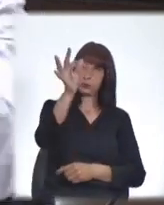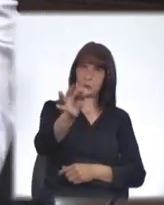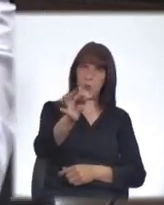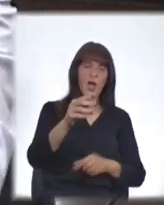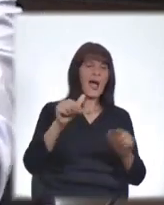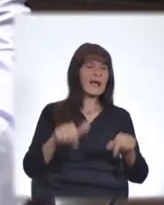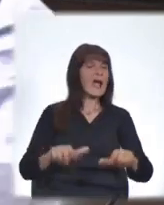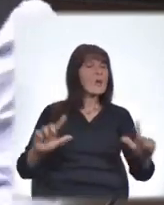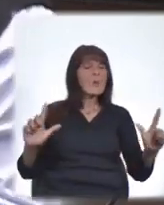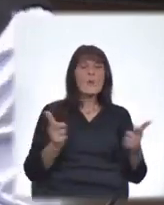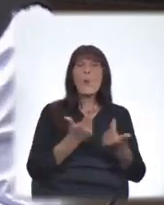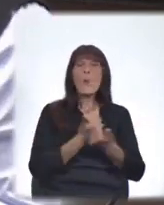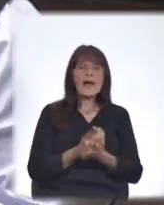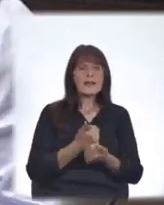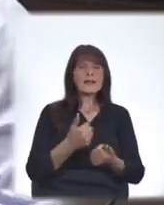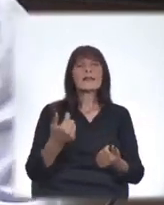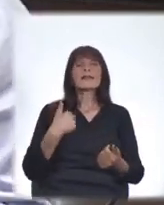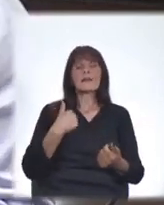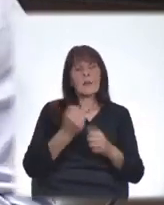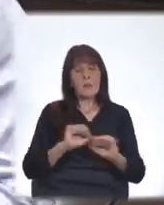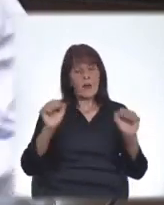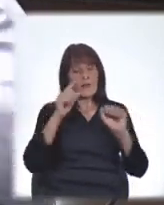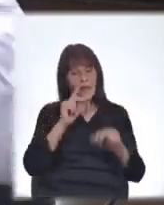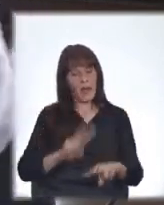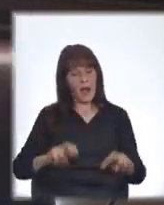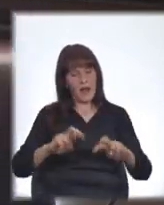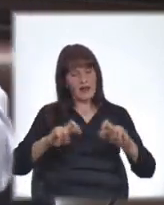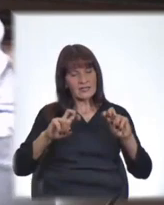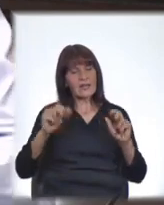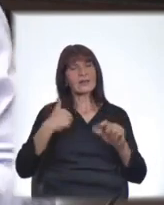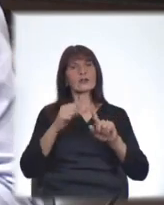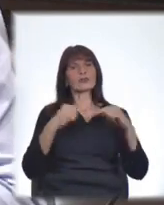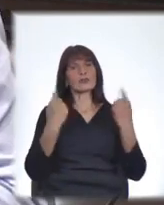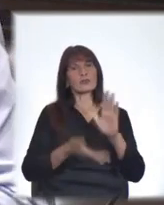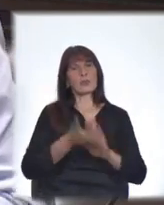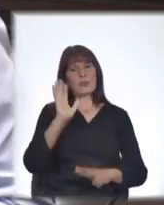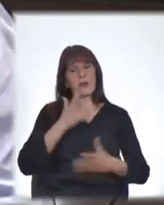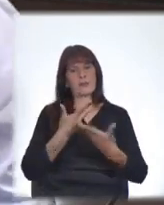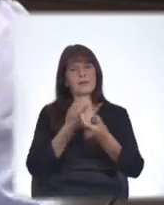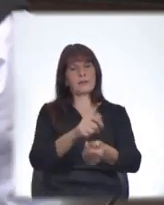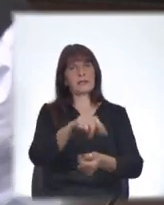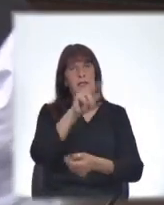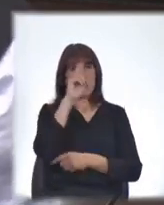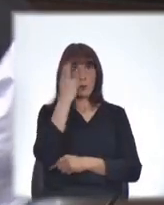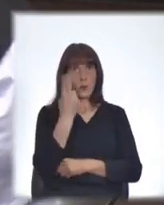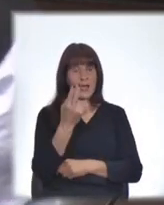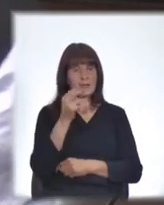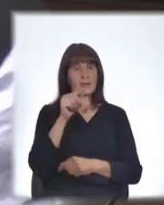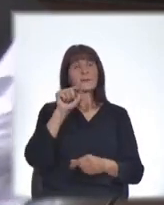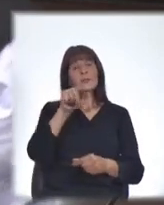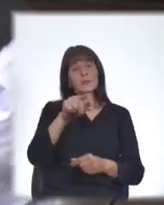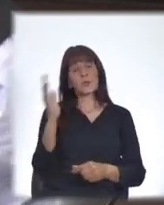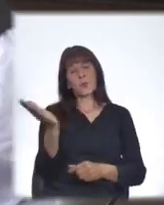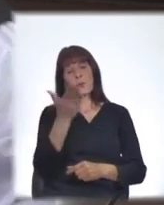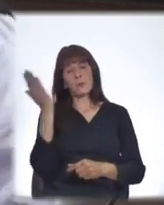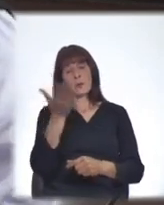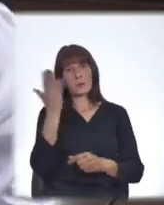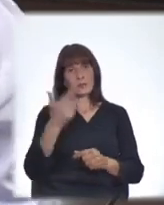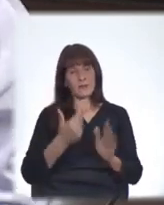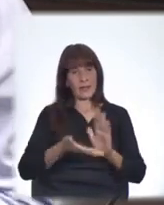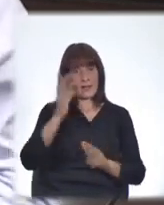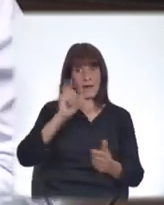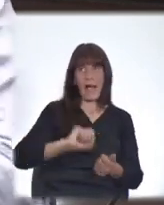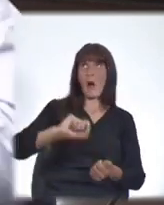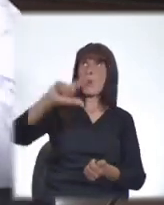un solo elemento que nos permita analizar que vamos a defender al Uruguay, sus capacidades productivas, vamos a incrementar